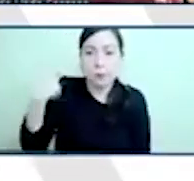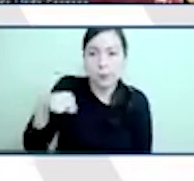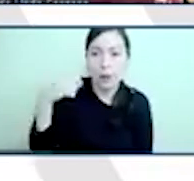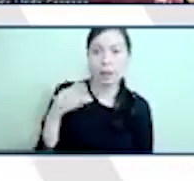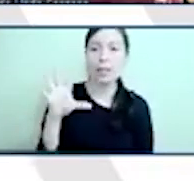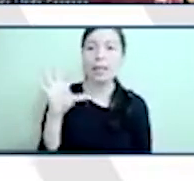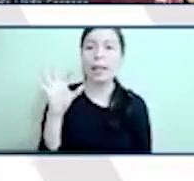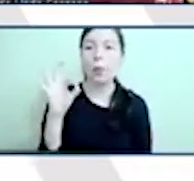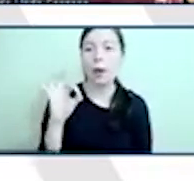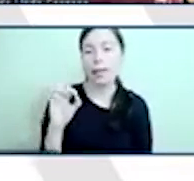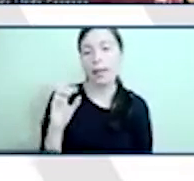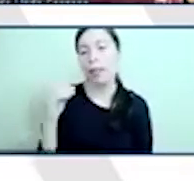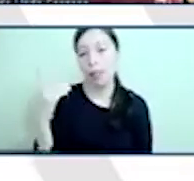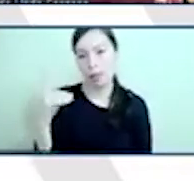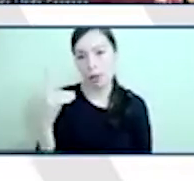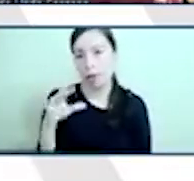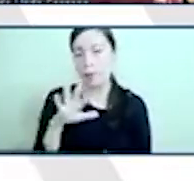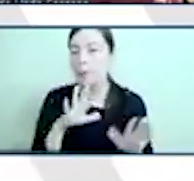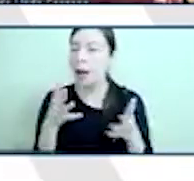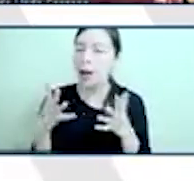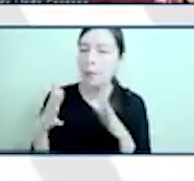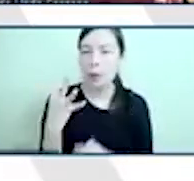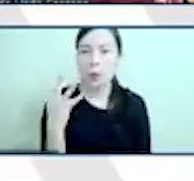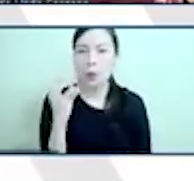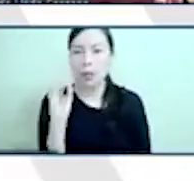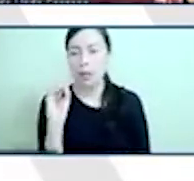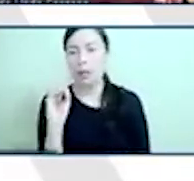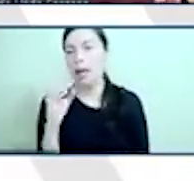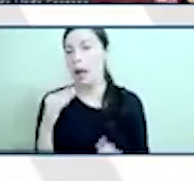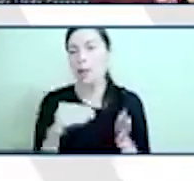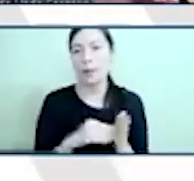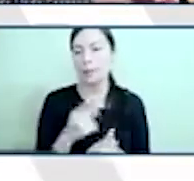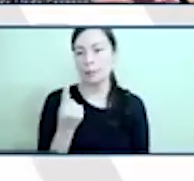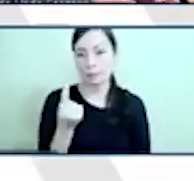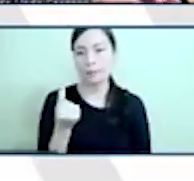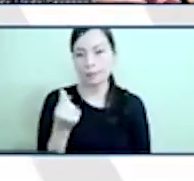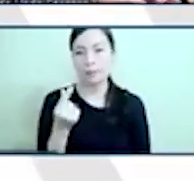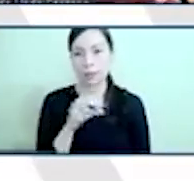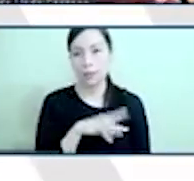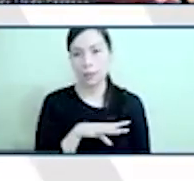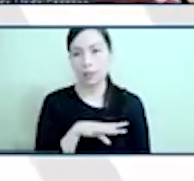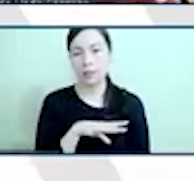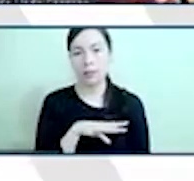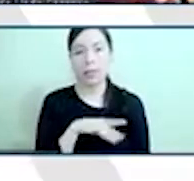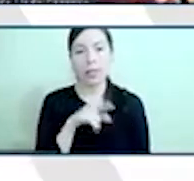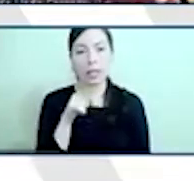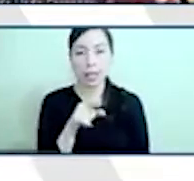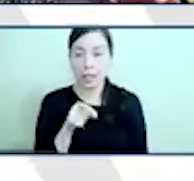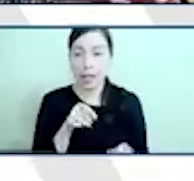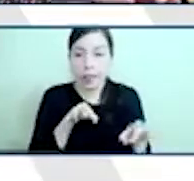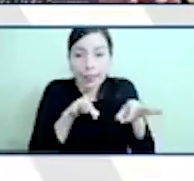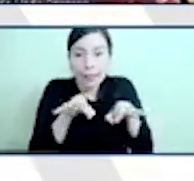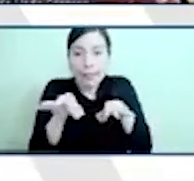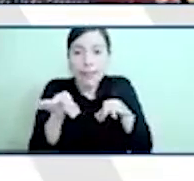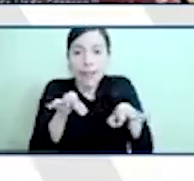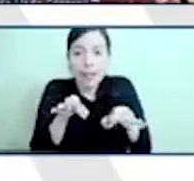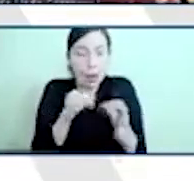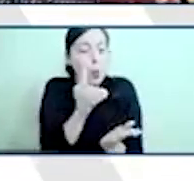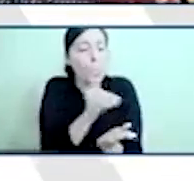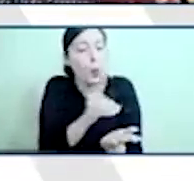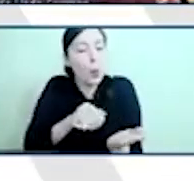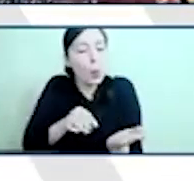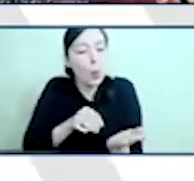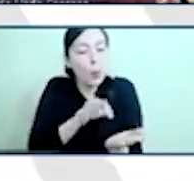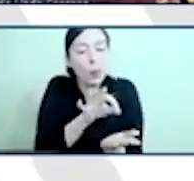estamos hablando de unos 35 o 40 mil pesos, de manera que intencionalmente eran diseños que estaban muy al alcance de